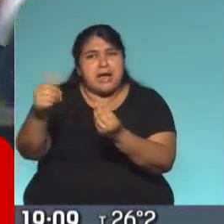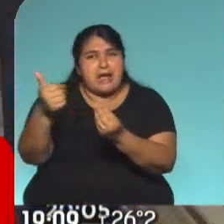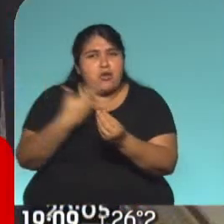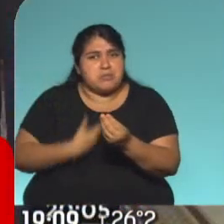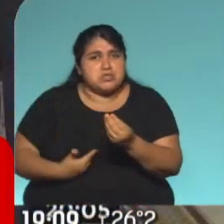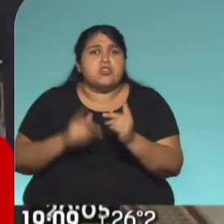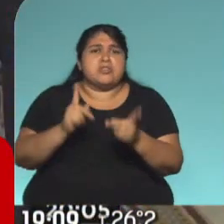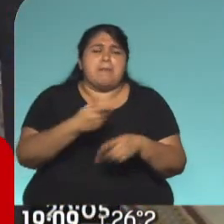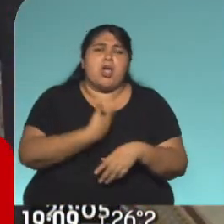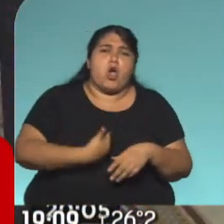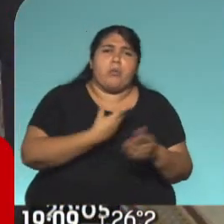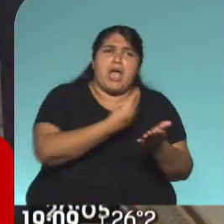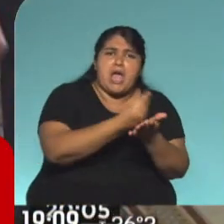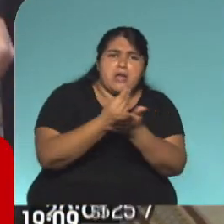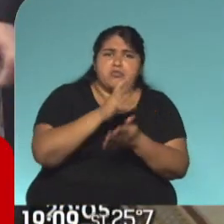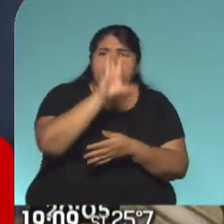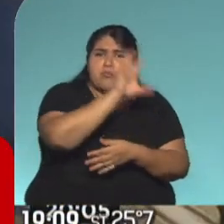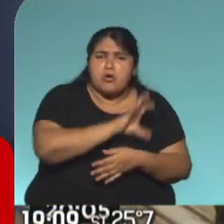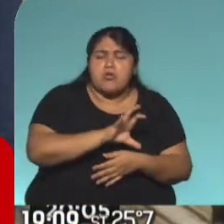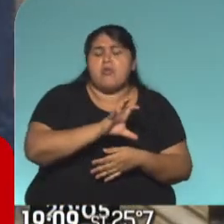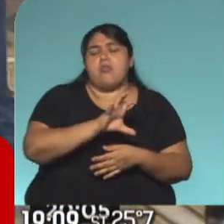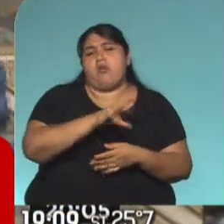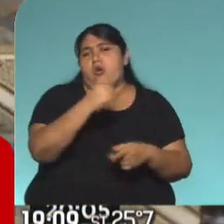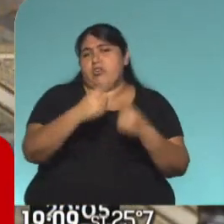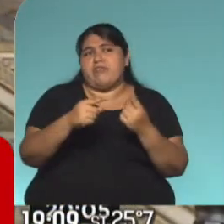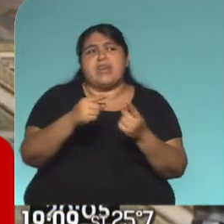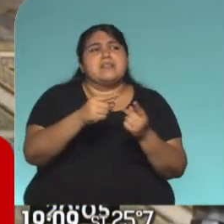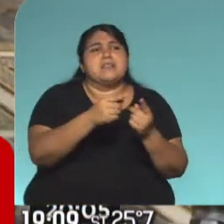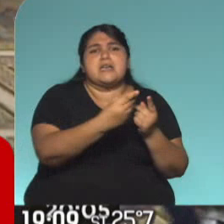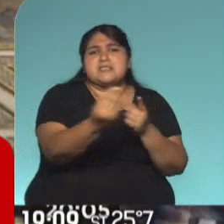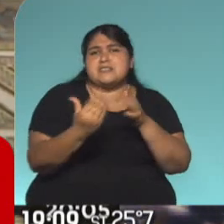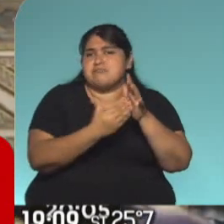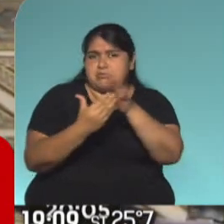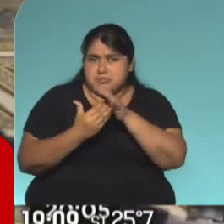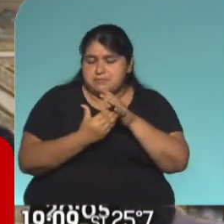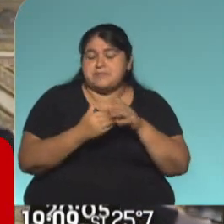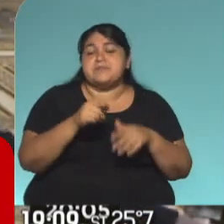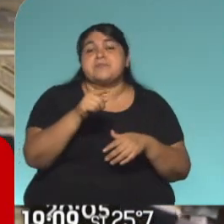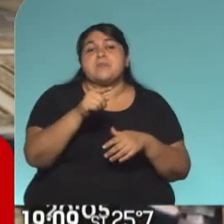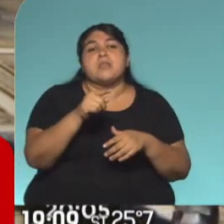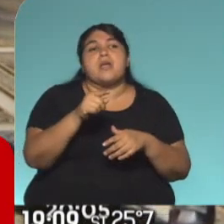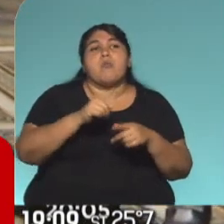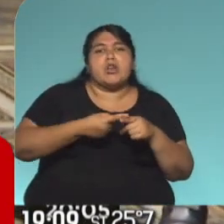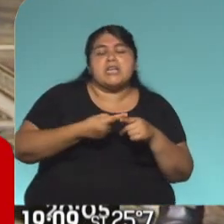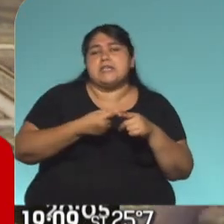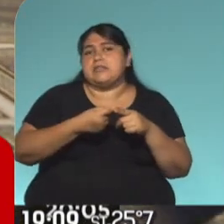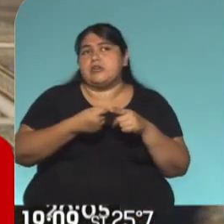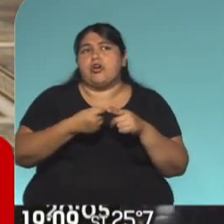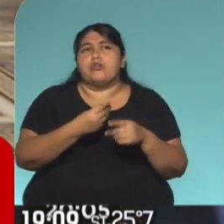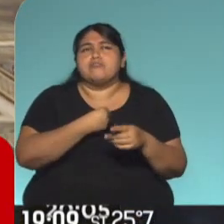también gobernaciones y hasta incluso podemos hablar de distritos más reducidos. Ningún candidato, ningún político se definió